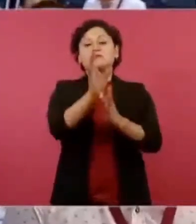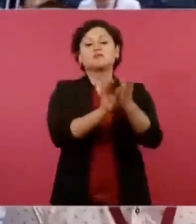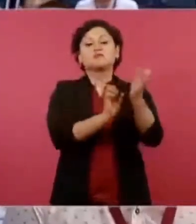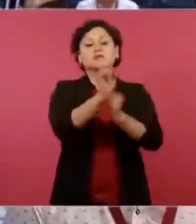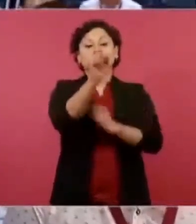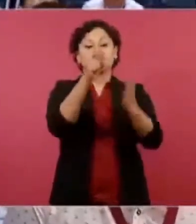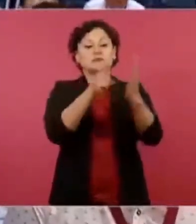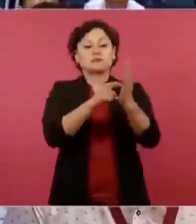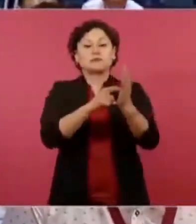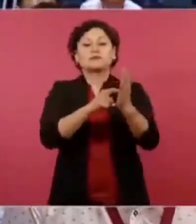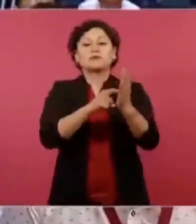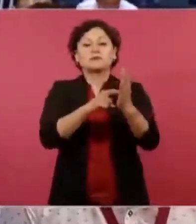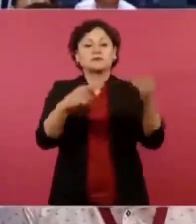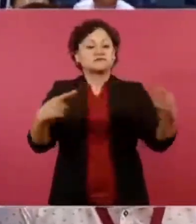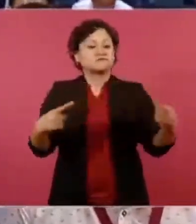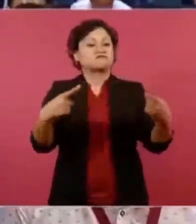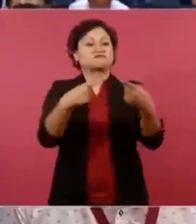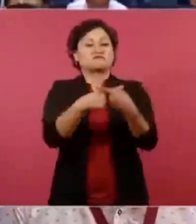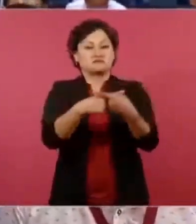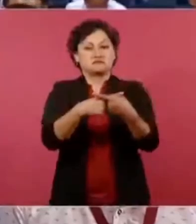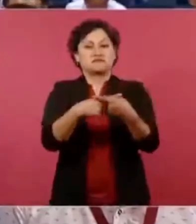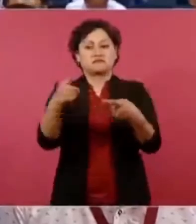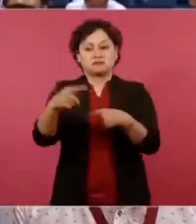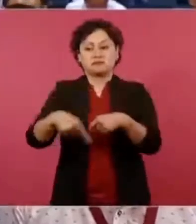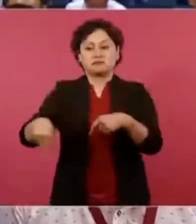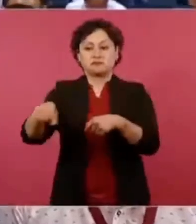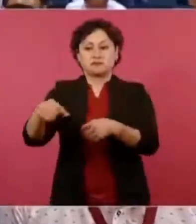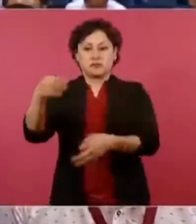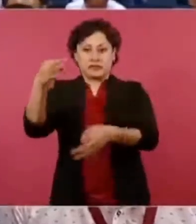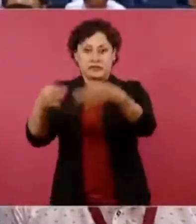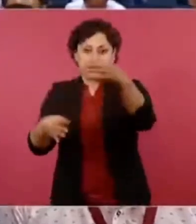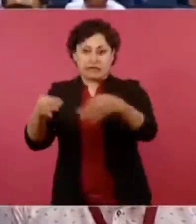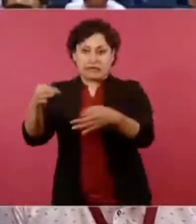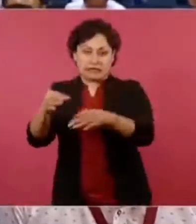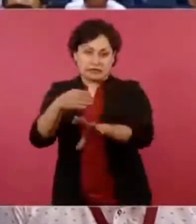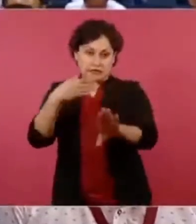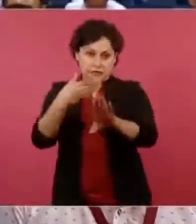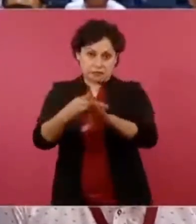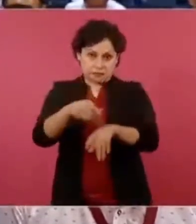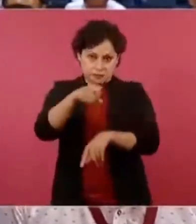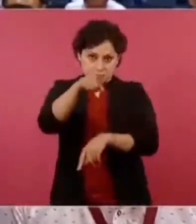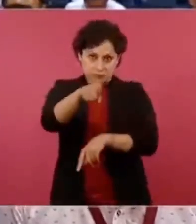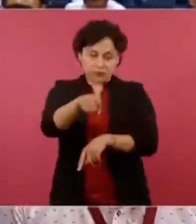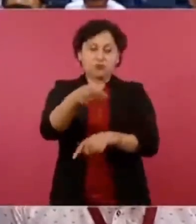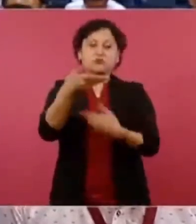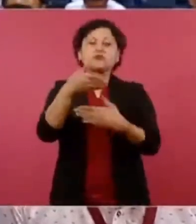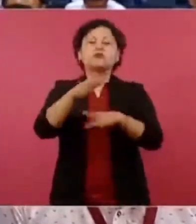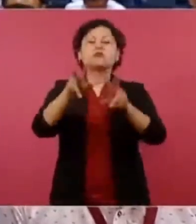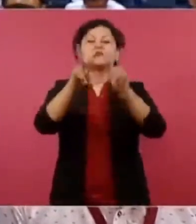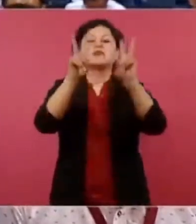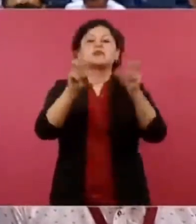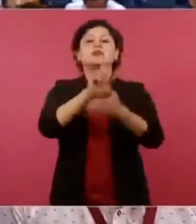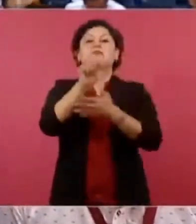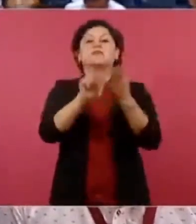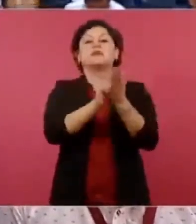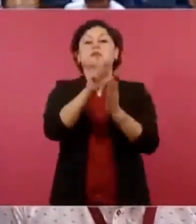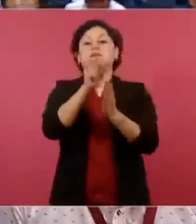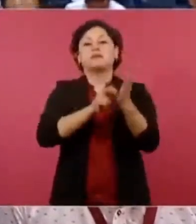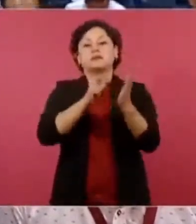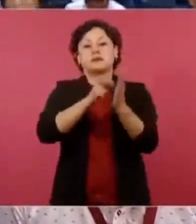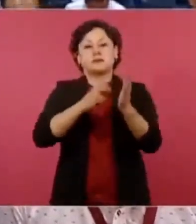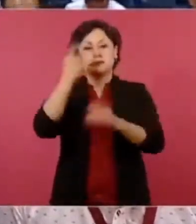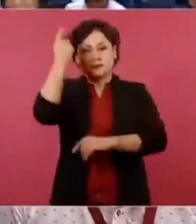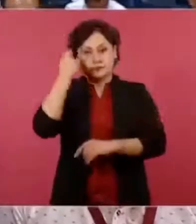que interpusieron los legisladores de la oposición en contra de su reforma de pensiones. Ellos pues